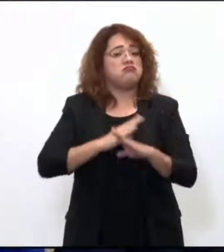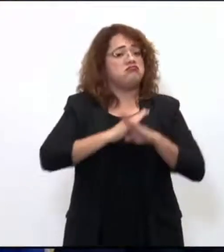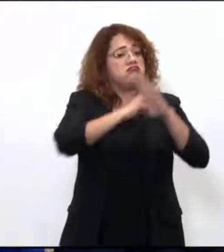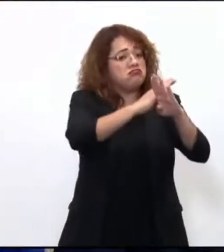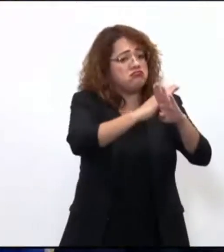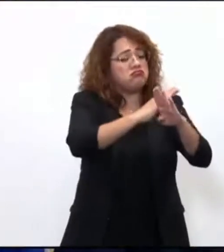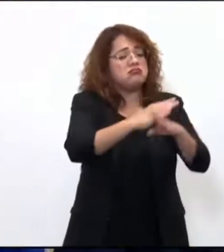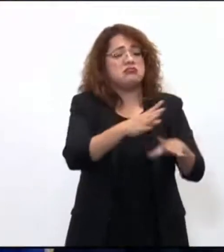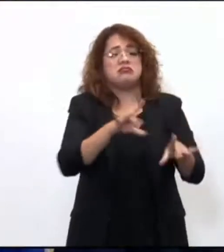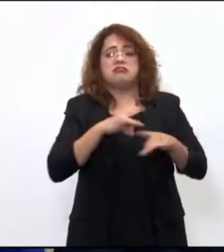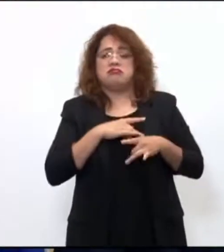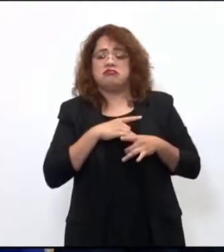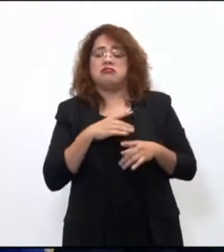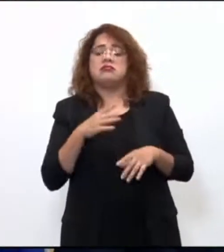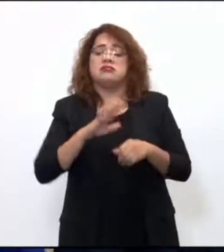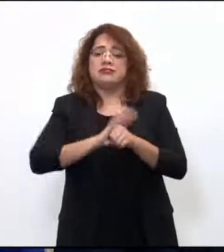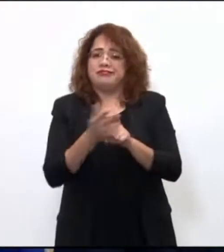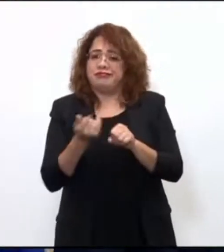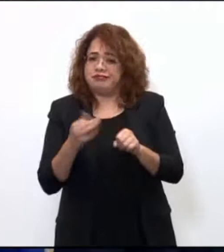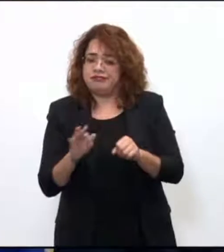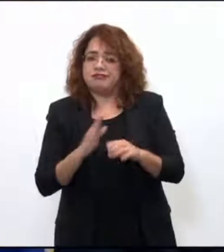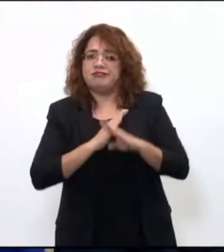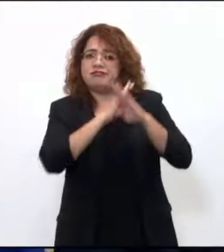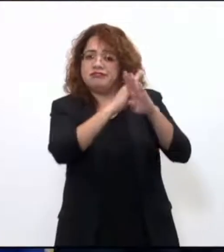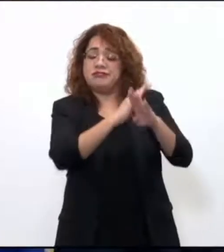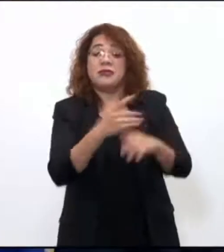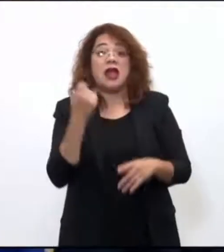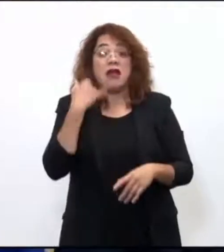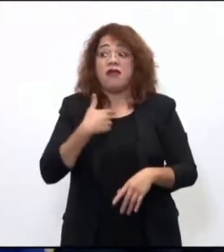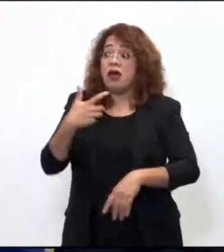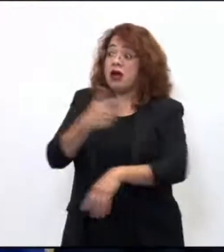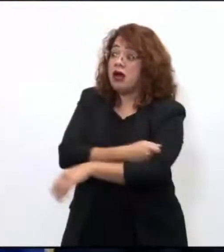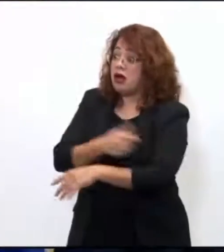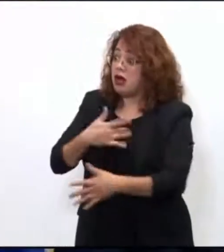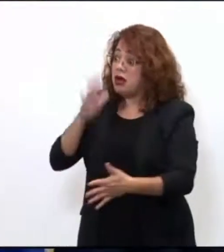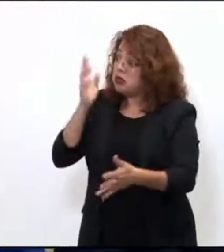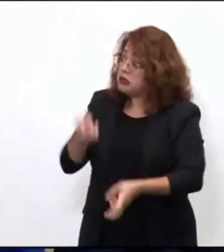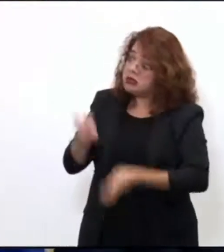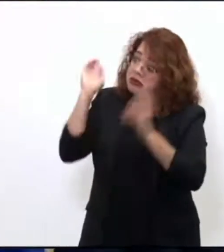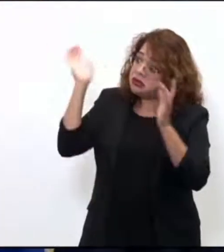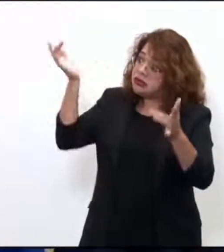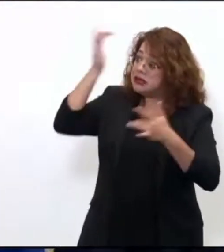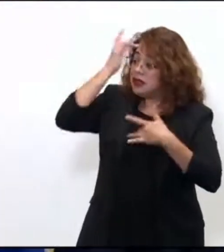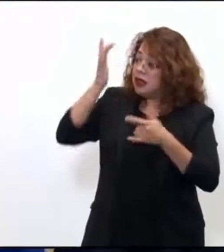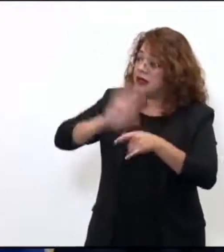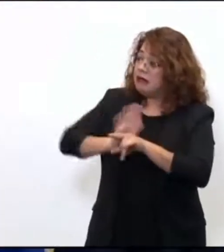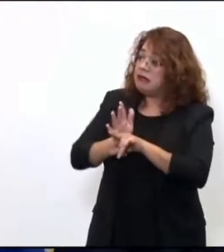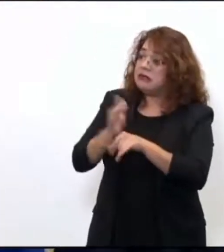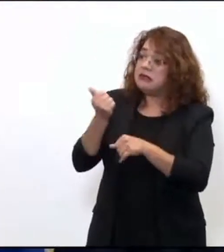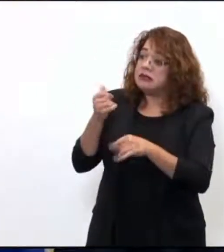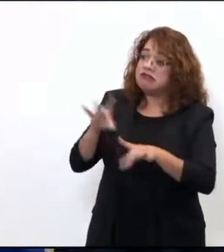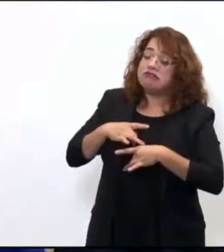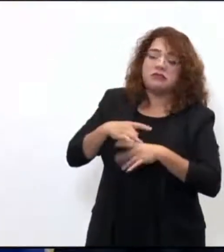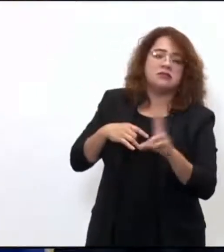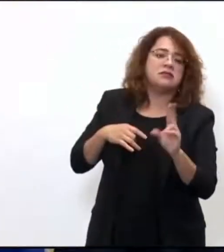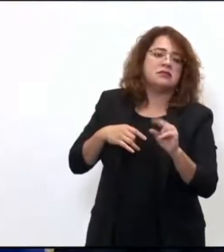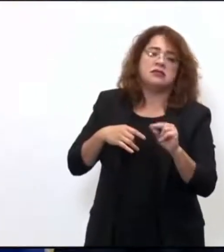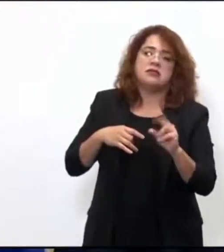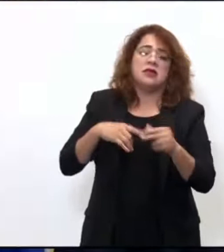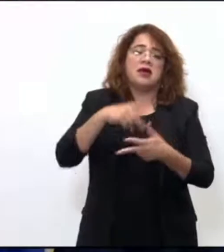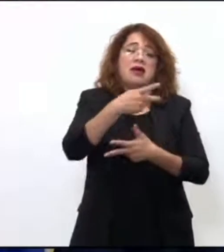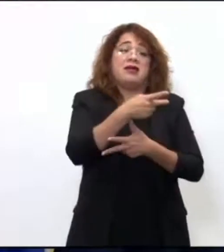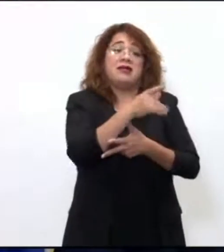muerte. Estas vacunas no les dan COVID-19. Las vacunas Pfizer y